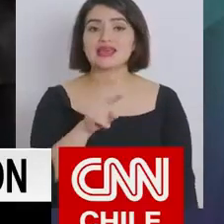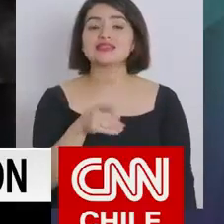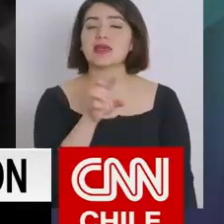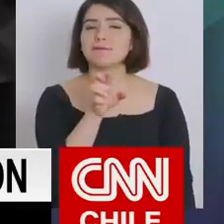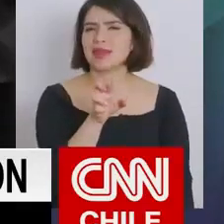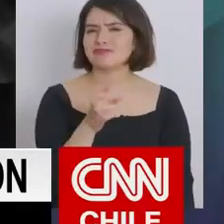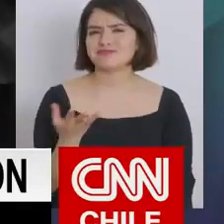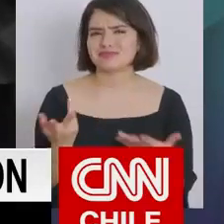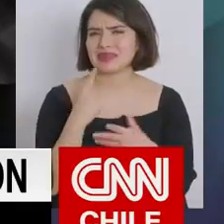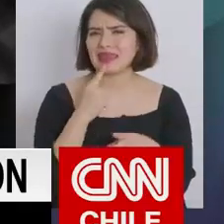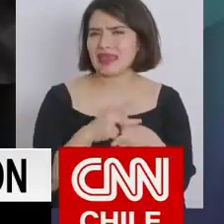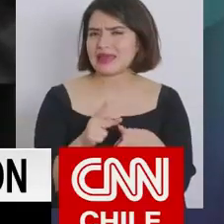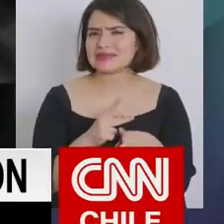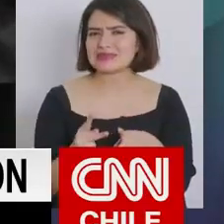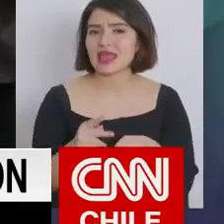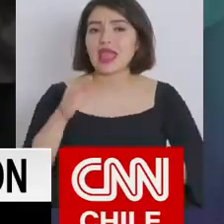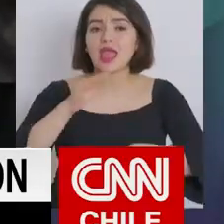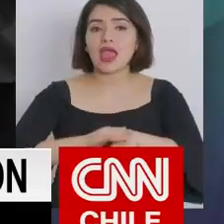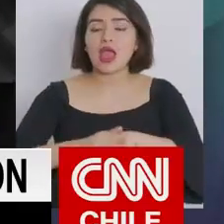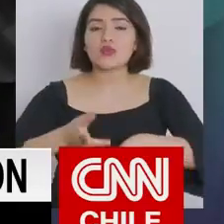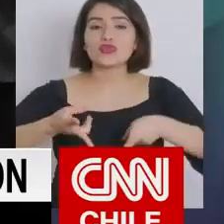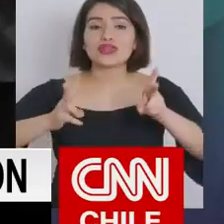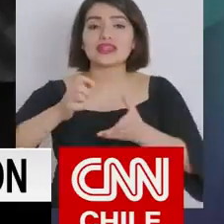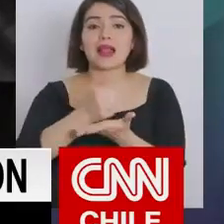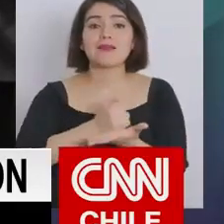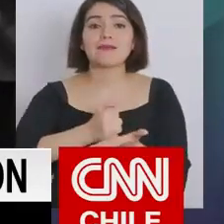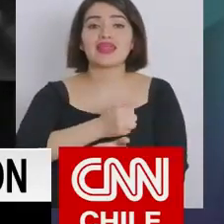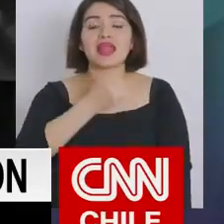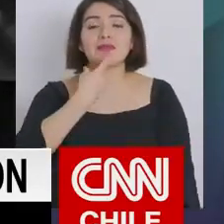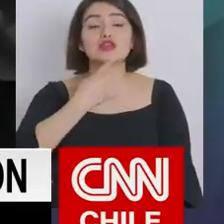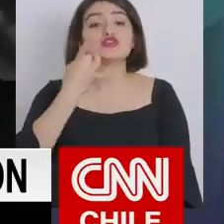que hace es autorizar este medicamento